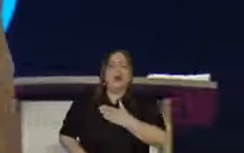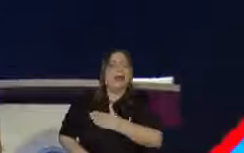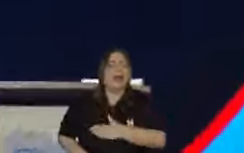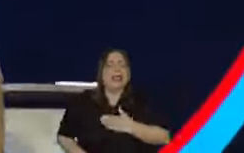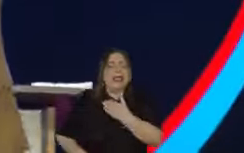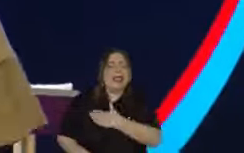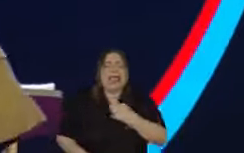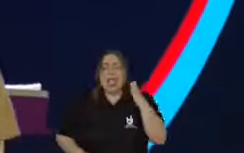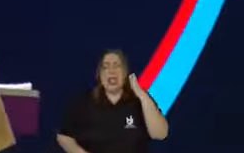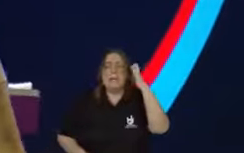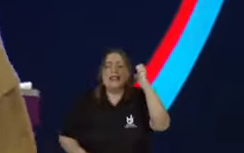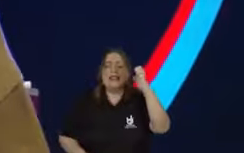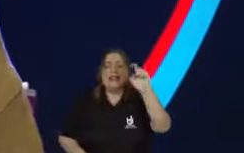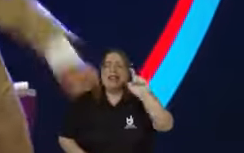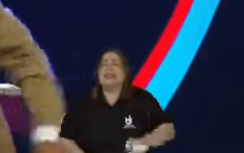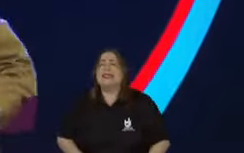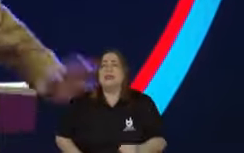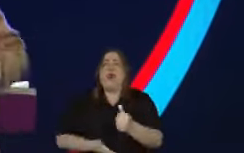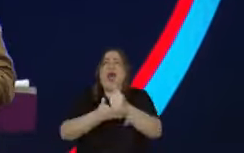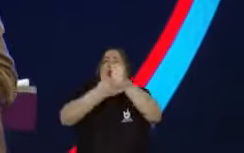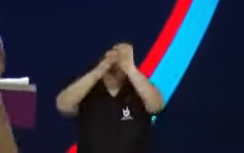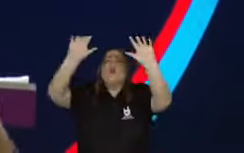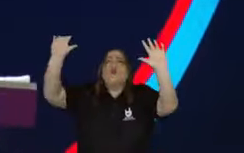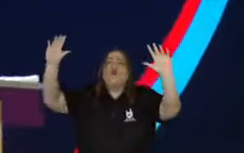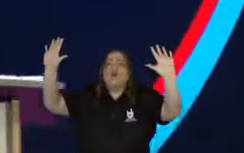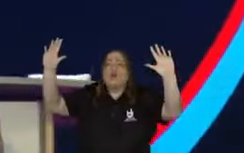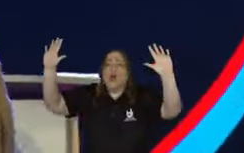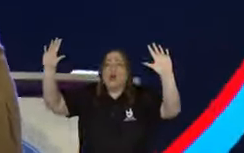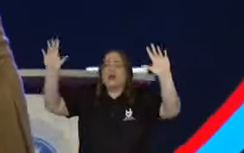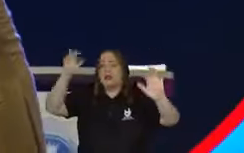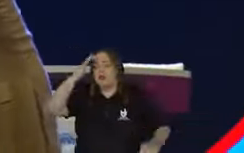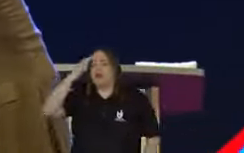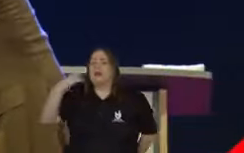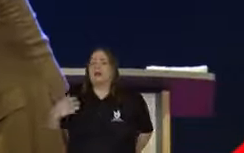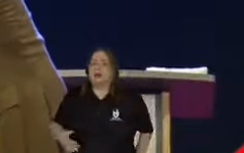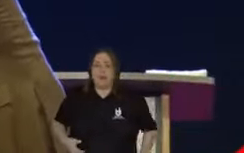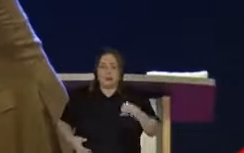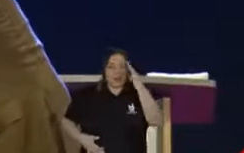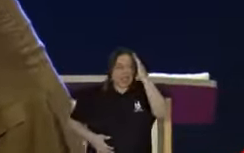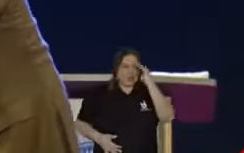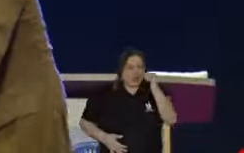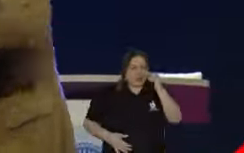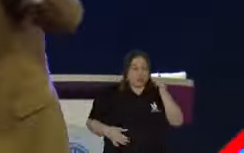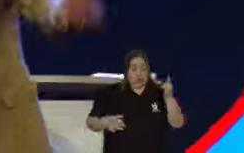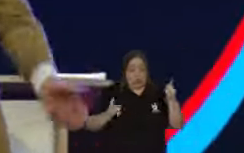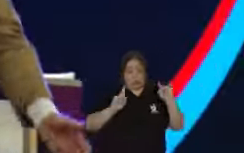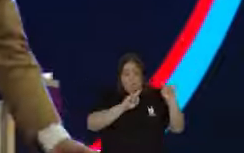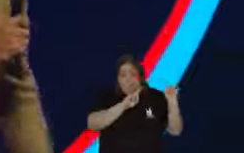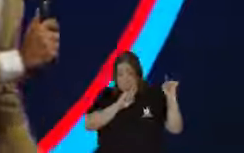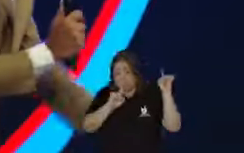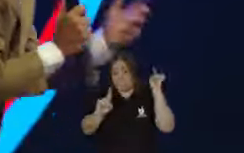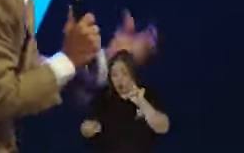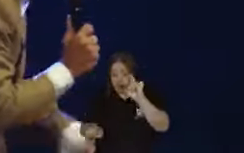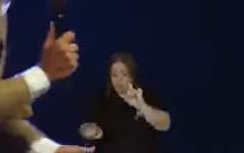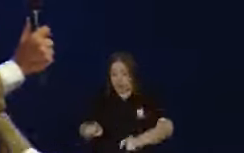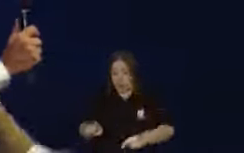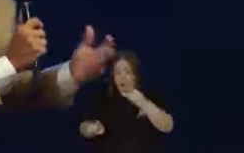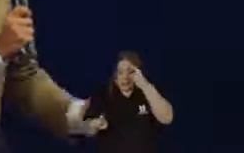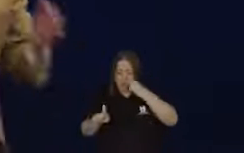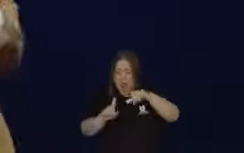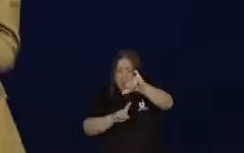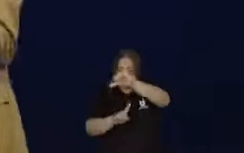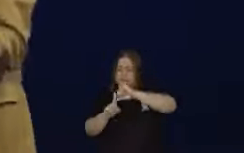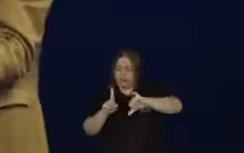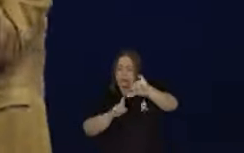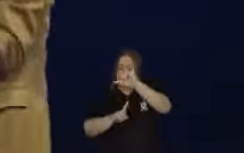acá estoy, cluc, cluc, me estoy hundiendo y me sumerjo dentro de la unción, la riqueza, la ternura, la restauración que